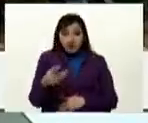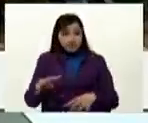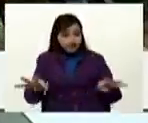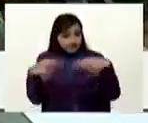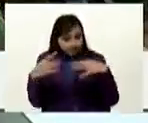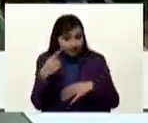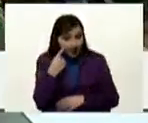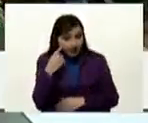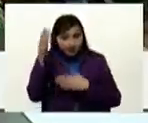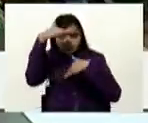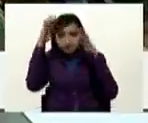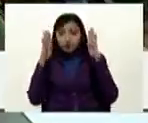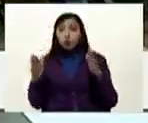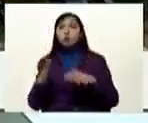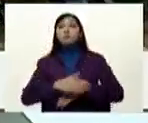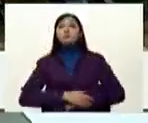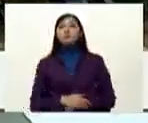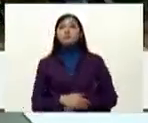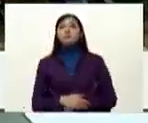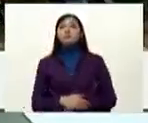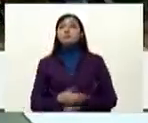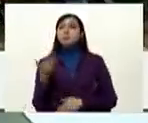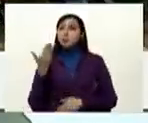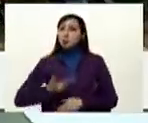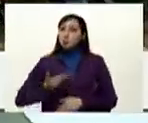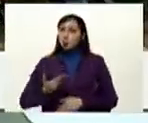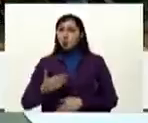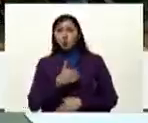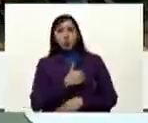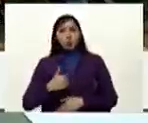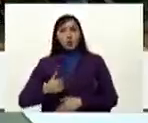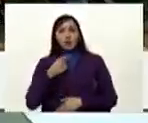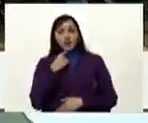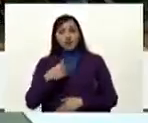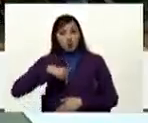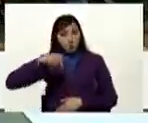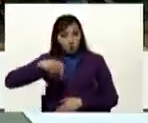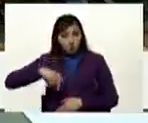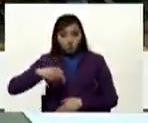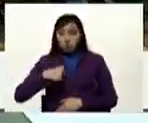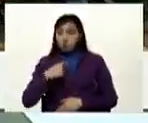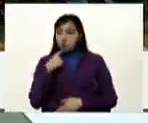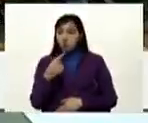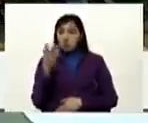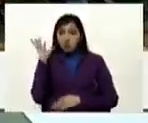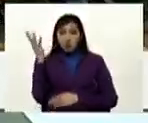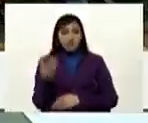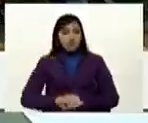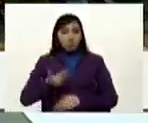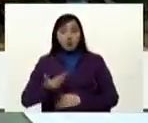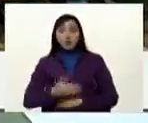Venezuela, quizás es lo más importante que quiera decir hoy yo y nosotros.